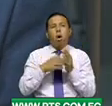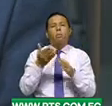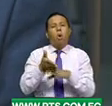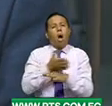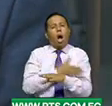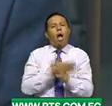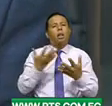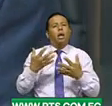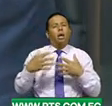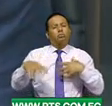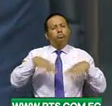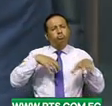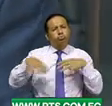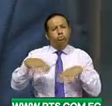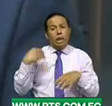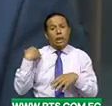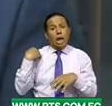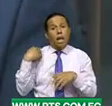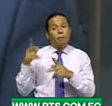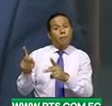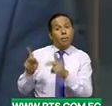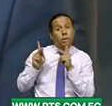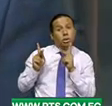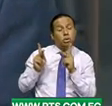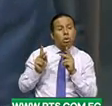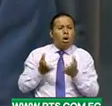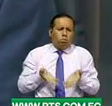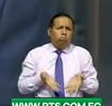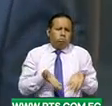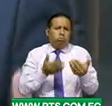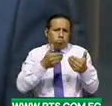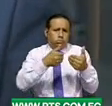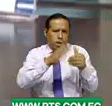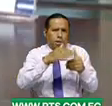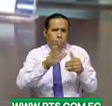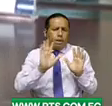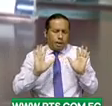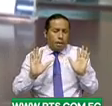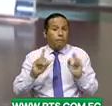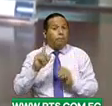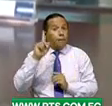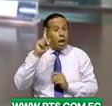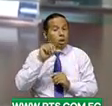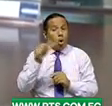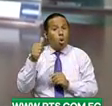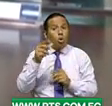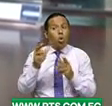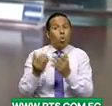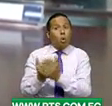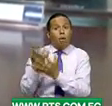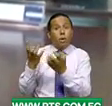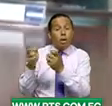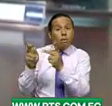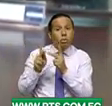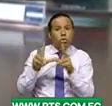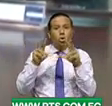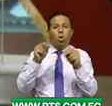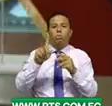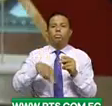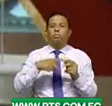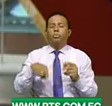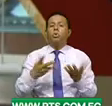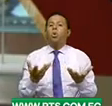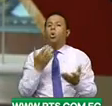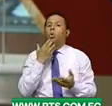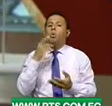tuvieron y sacaron el permiso antes de esta fecha podrán seguir haciendo. Lo que rige desde el viernes 17 a las 0 horas hasta